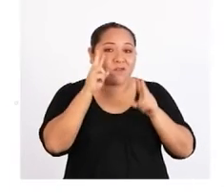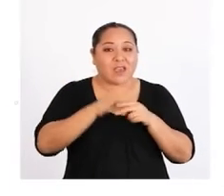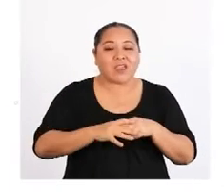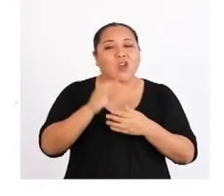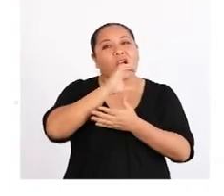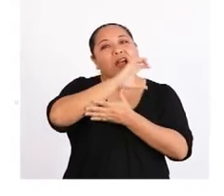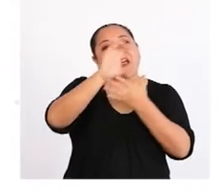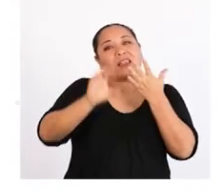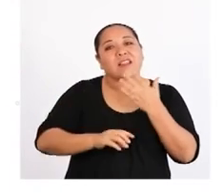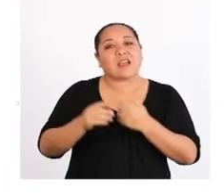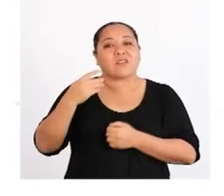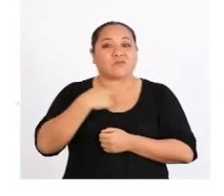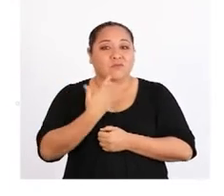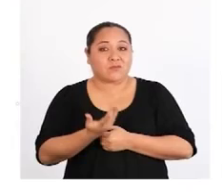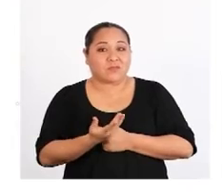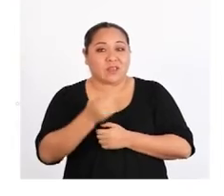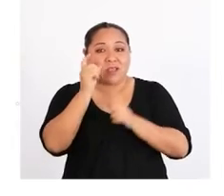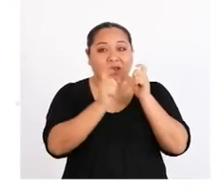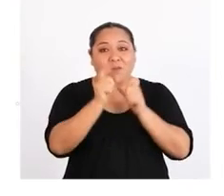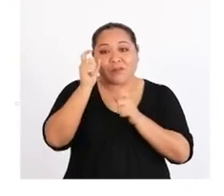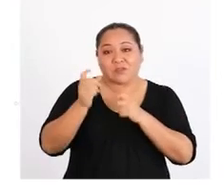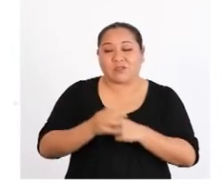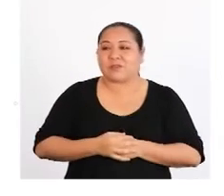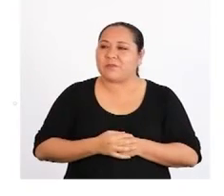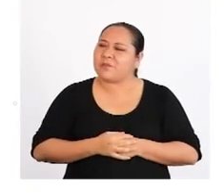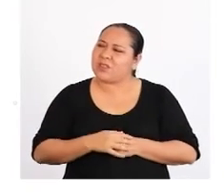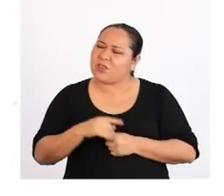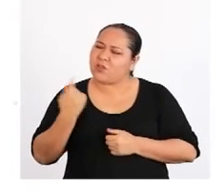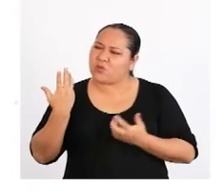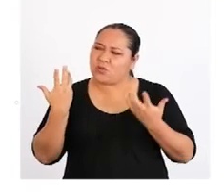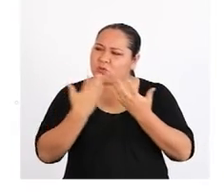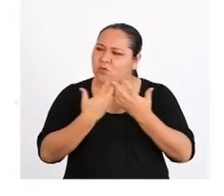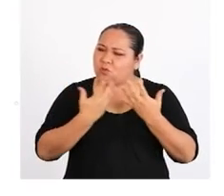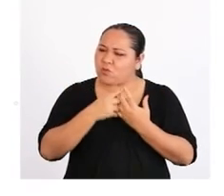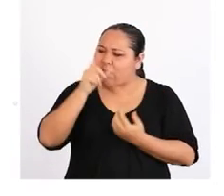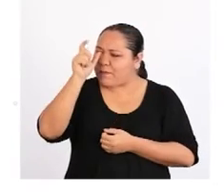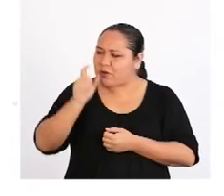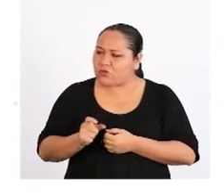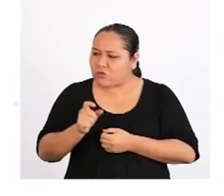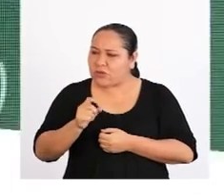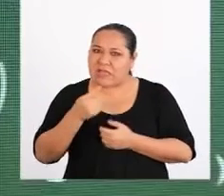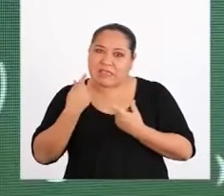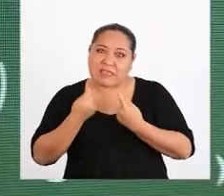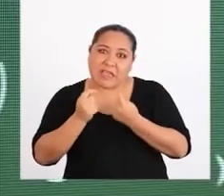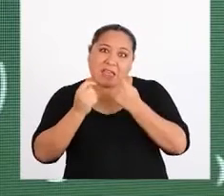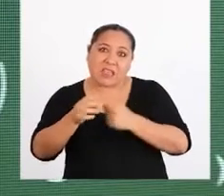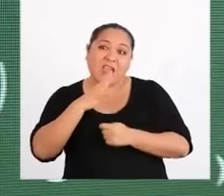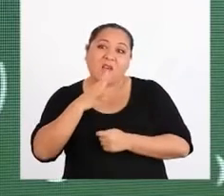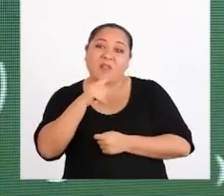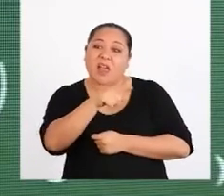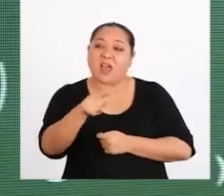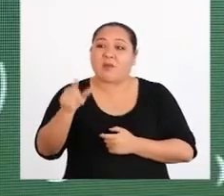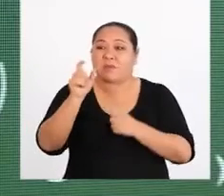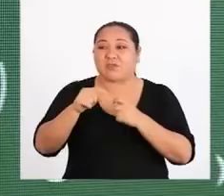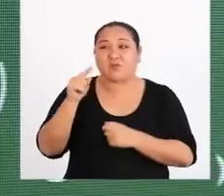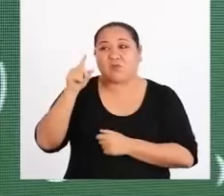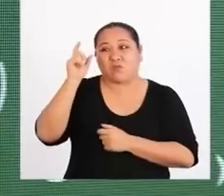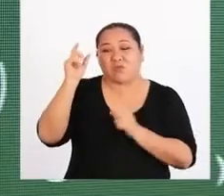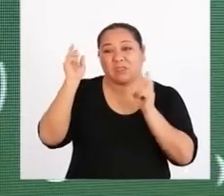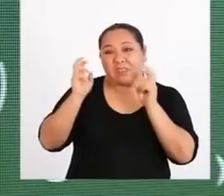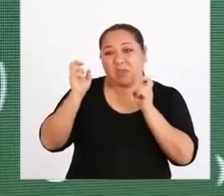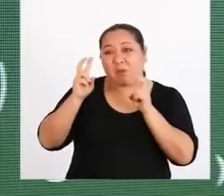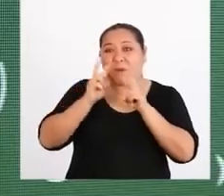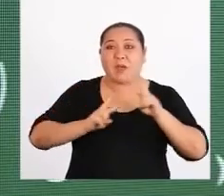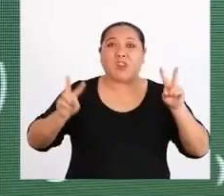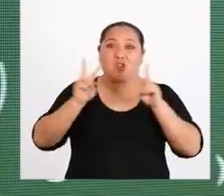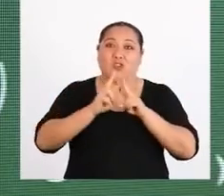las cualidades morales del orador. No sería congruente que un orador trate de hablar a su auditorio sobre un tema referido a